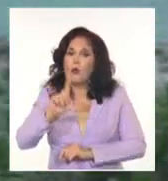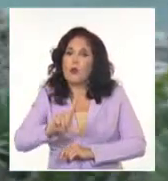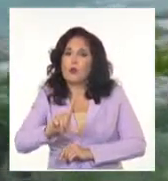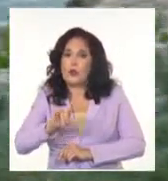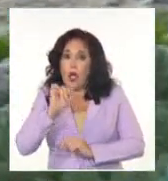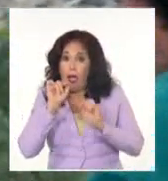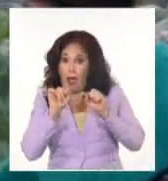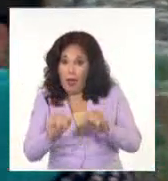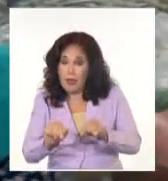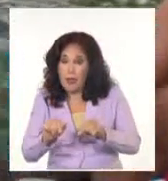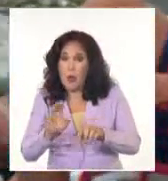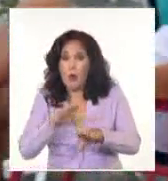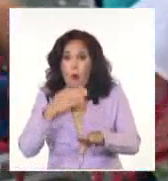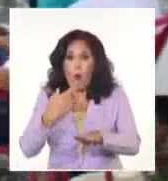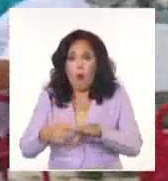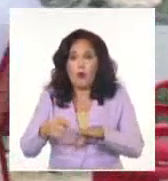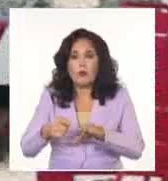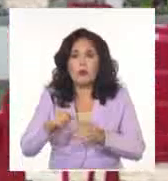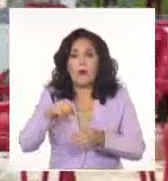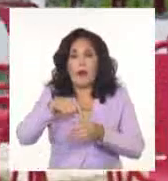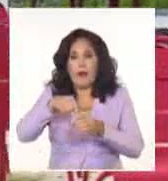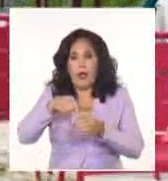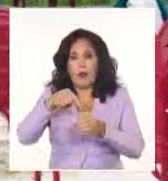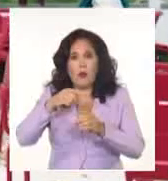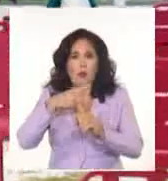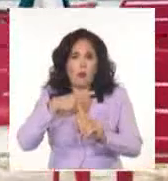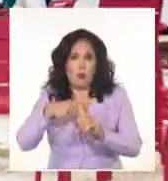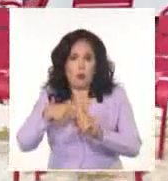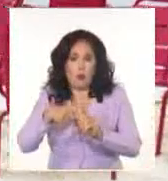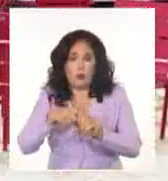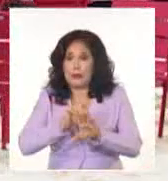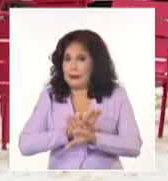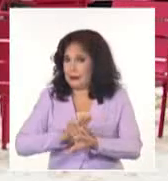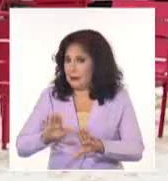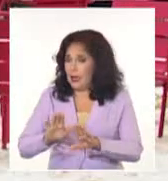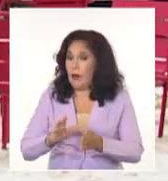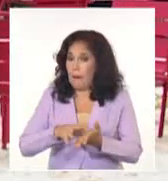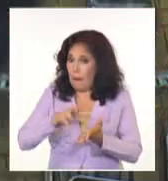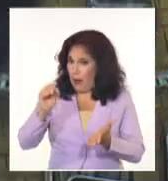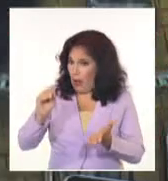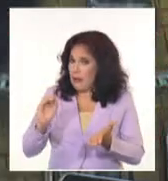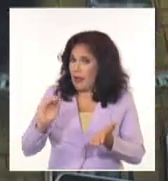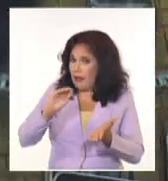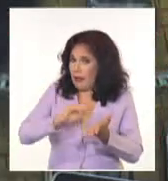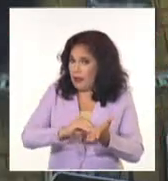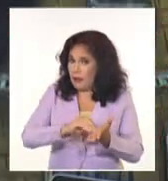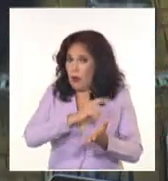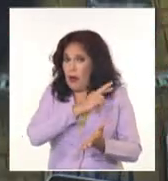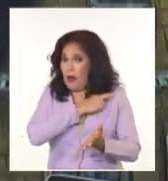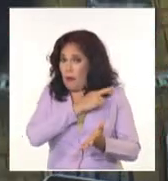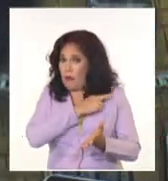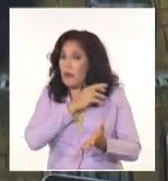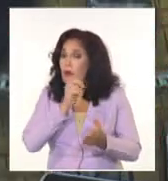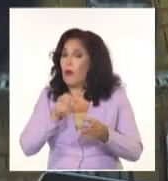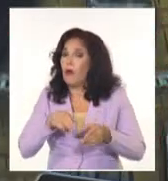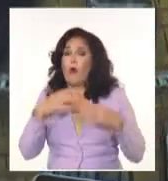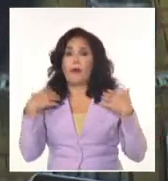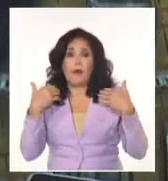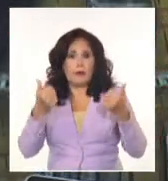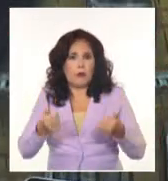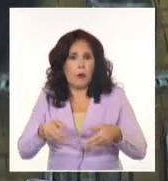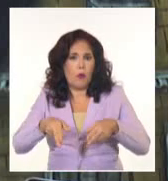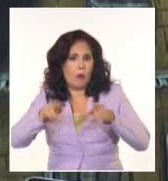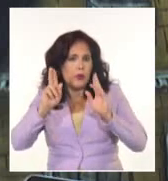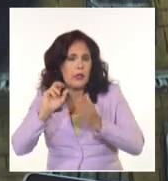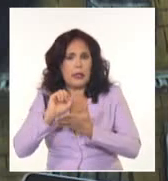el polo de Cayo Cruz. Muchos de ellos ya están ocupando responsabilidad en la dirección de los hoteles, de los